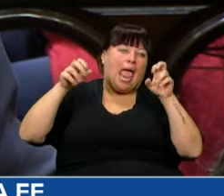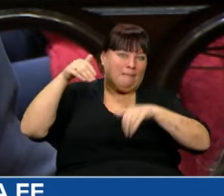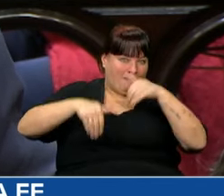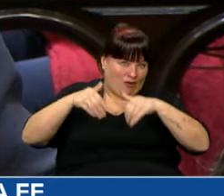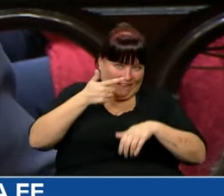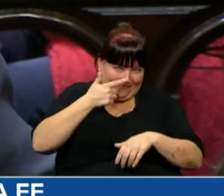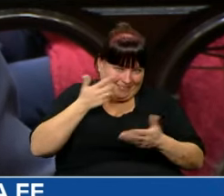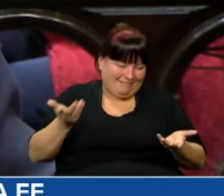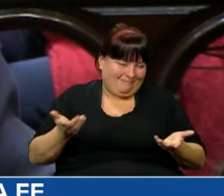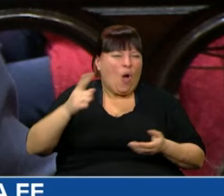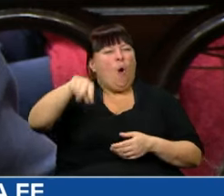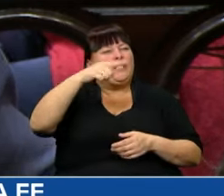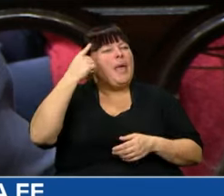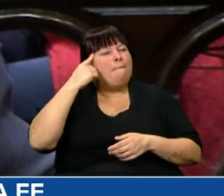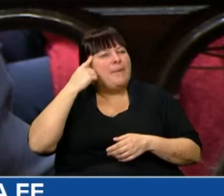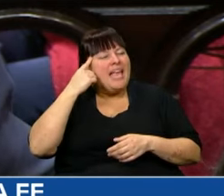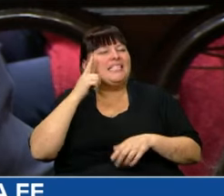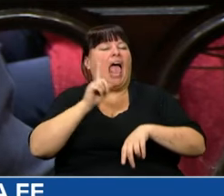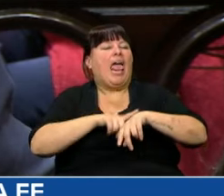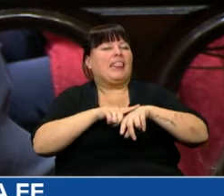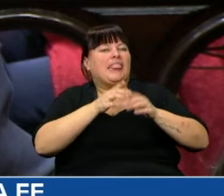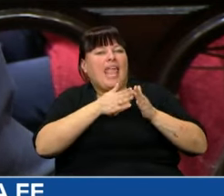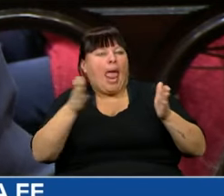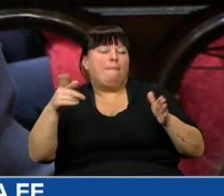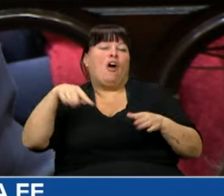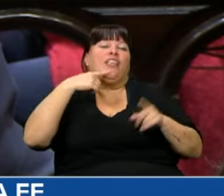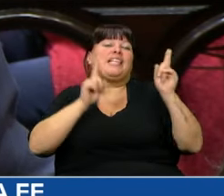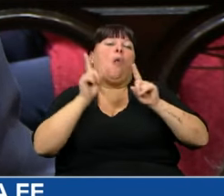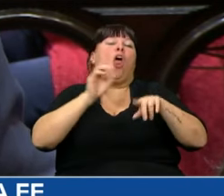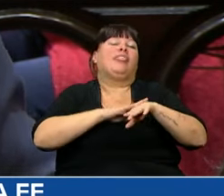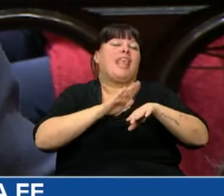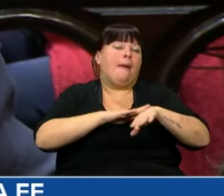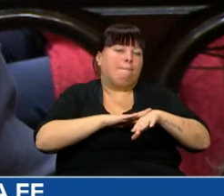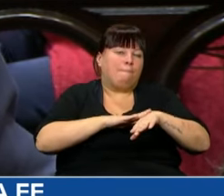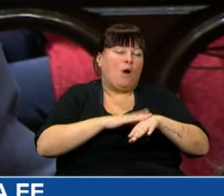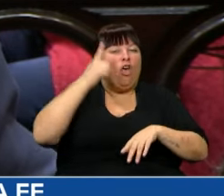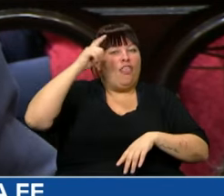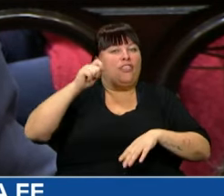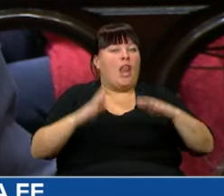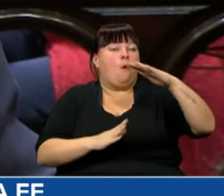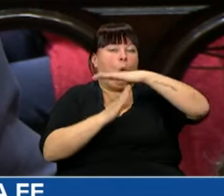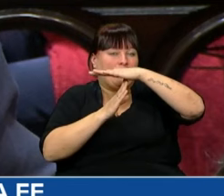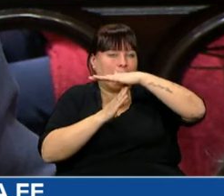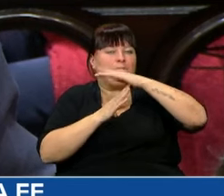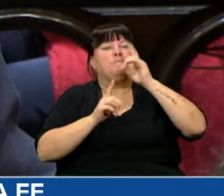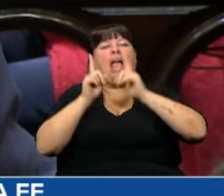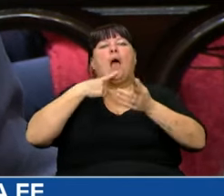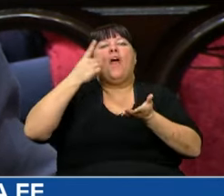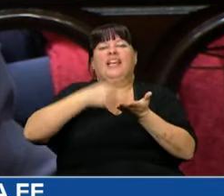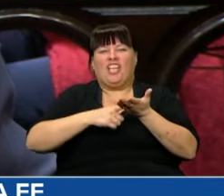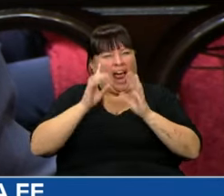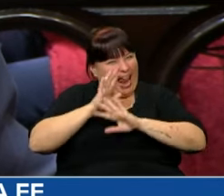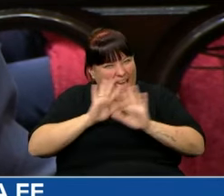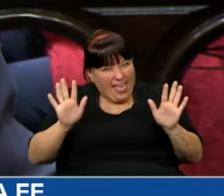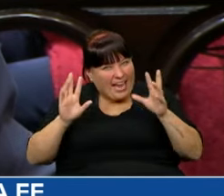ver? ¿Ustedes se creen que el tiempismo, que le llaman algunos, de la Corte Suprema de Justicia con algunas decisiones no